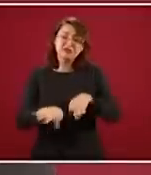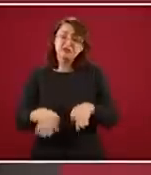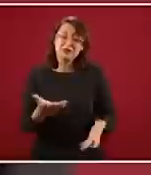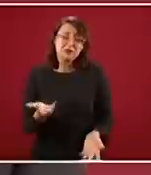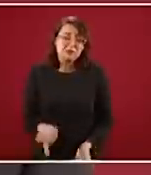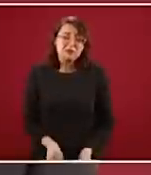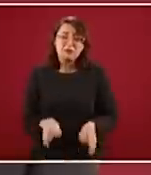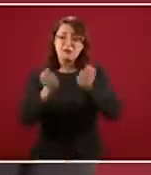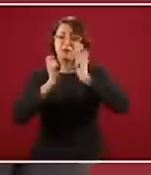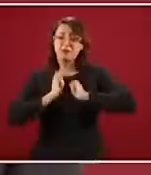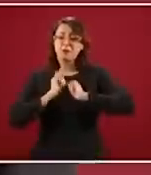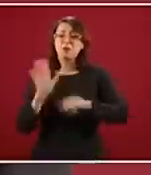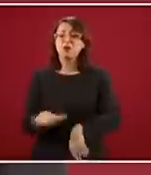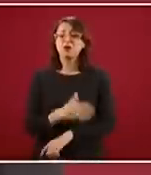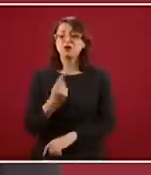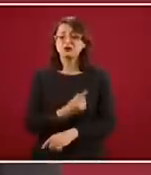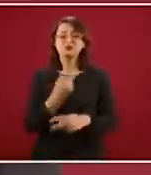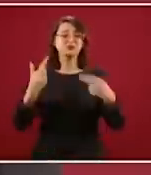Hay una inconformidad